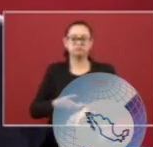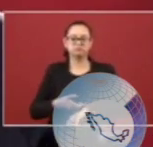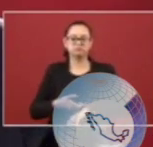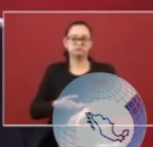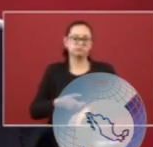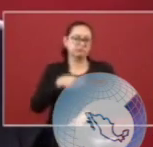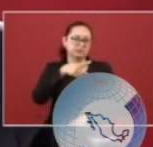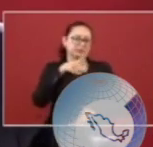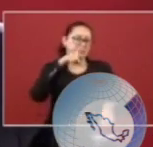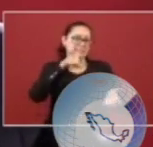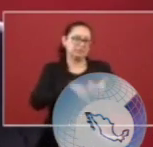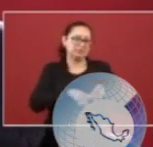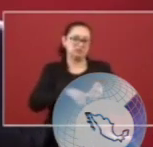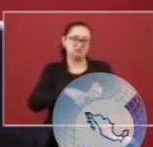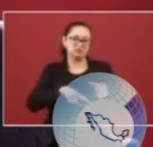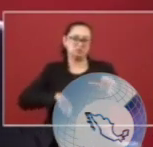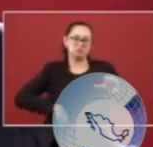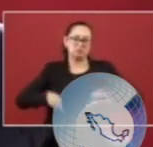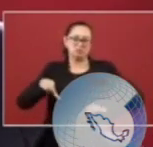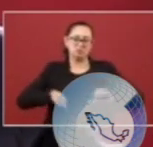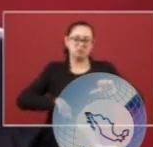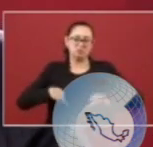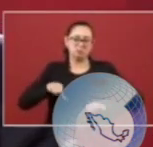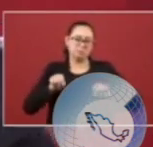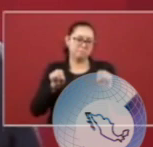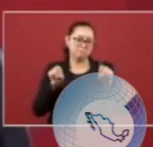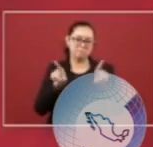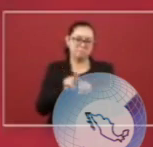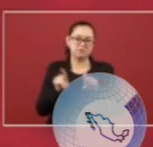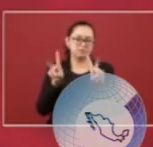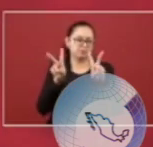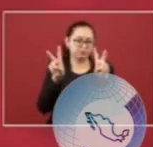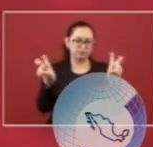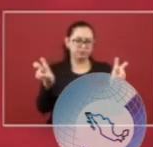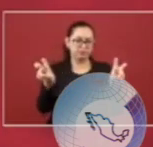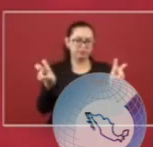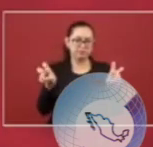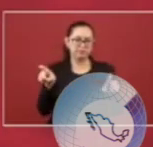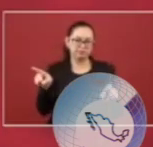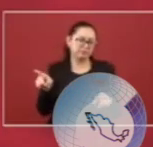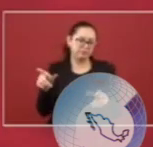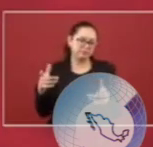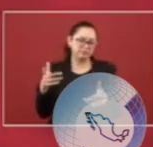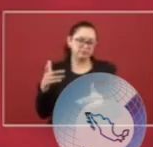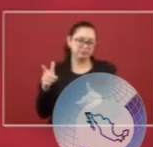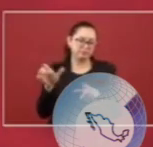actividades que tienen que ver con esta commission